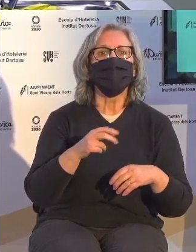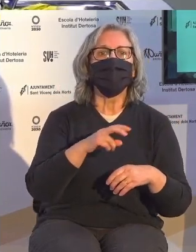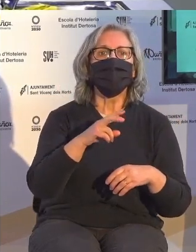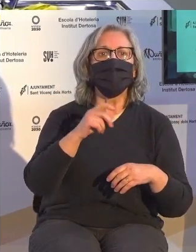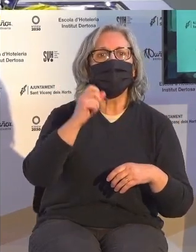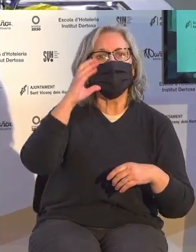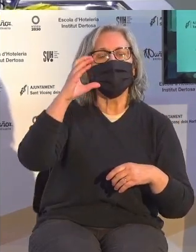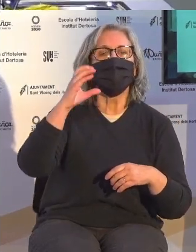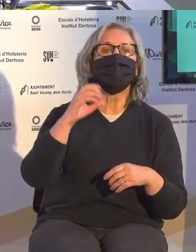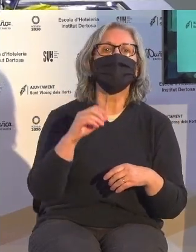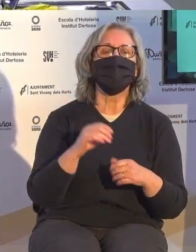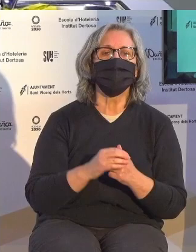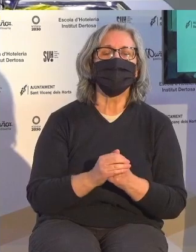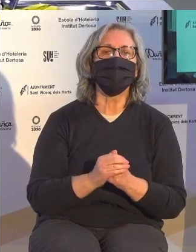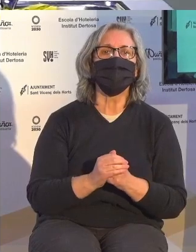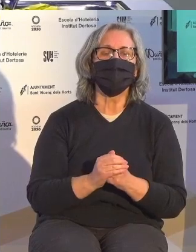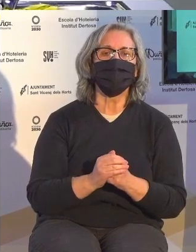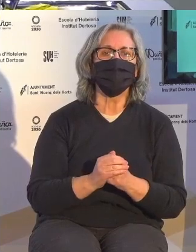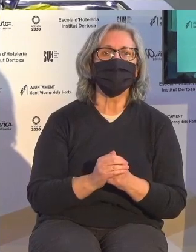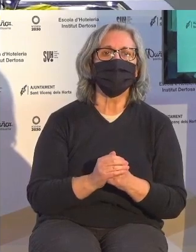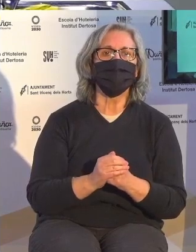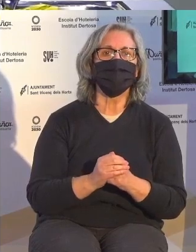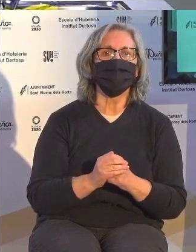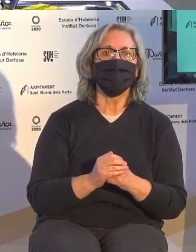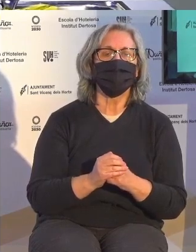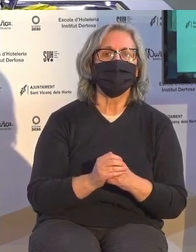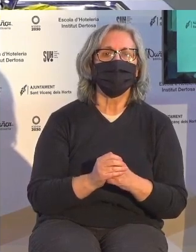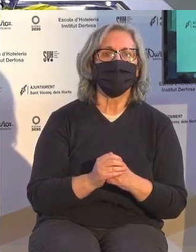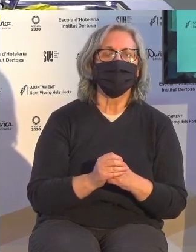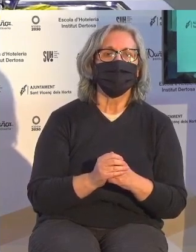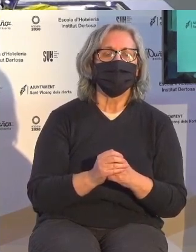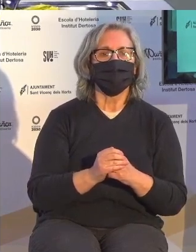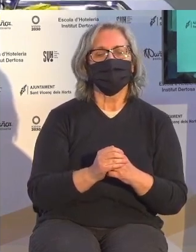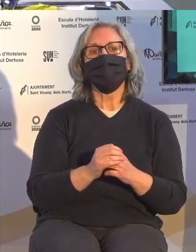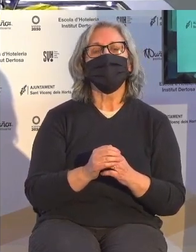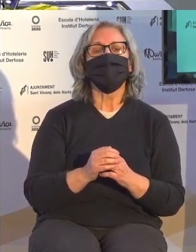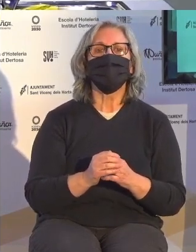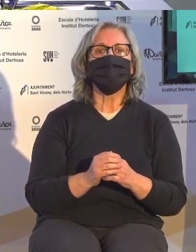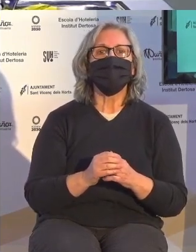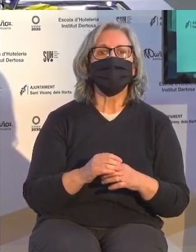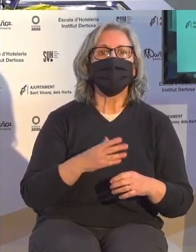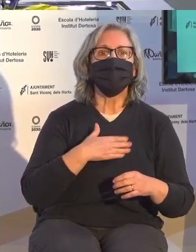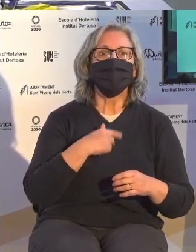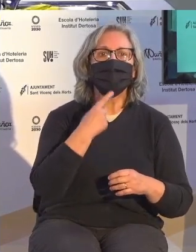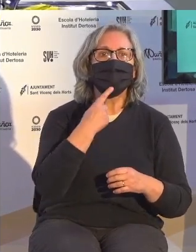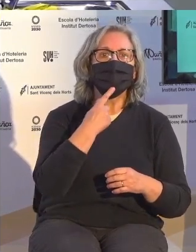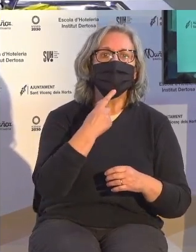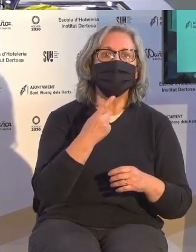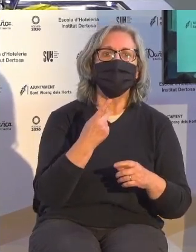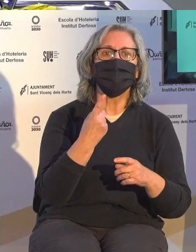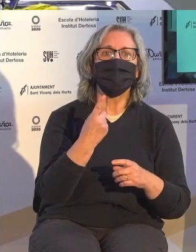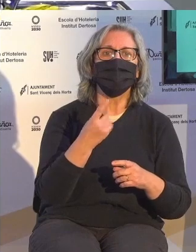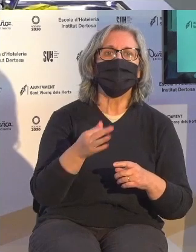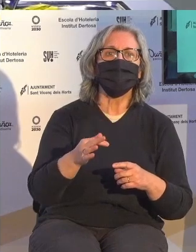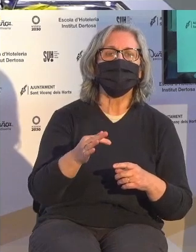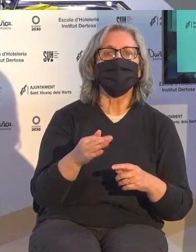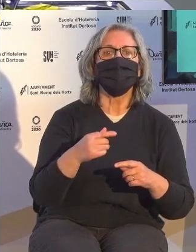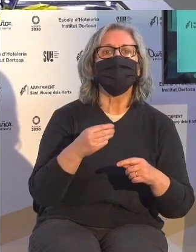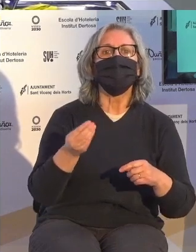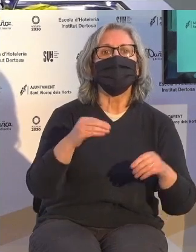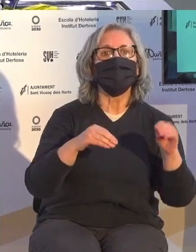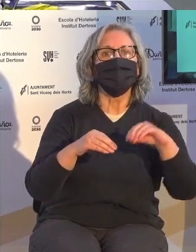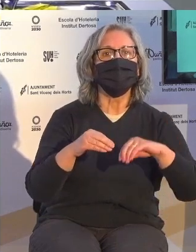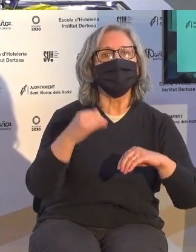a alguien más y esos van a hacer generalmente les van a poner un otro léger a la receta aquí yo voy a mirar